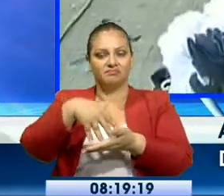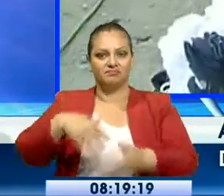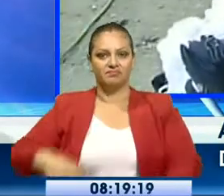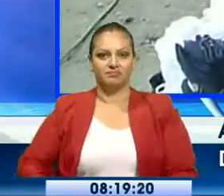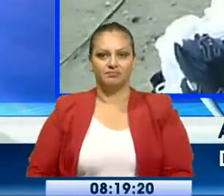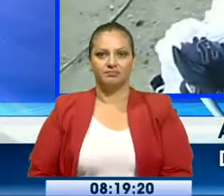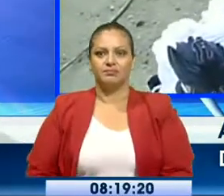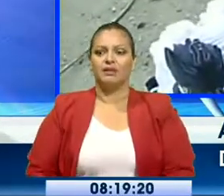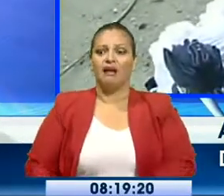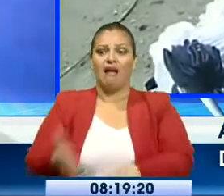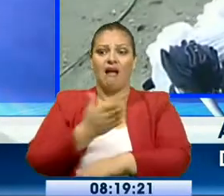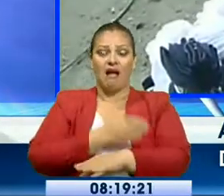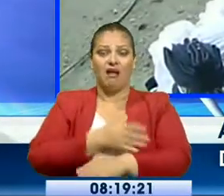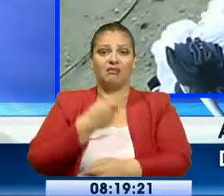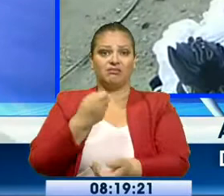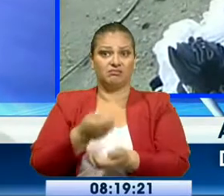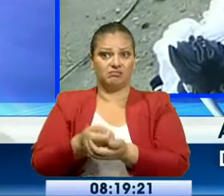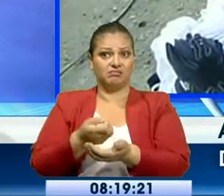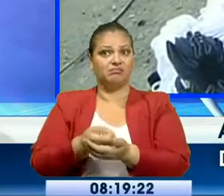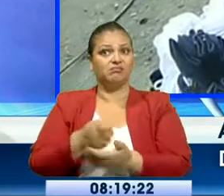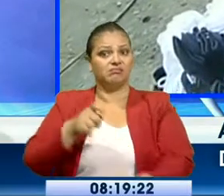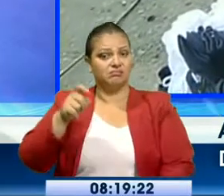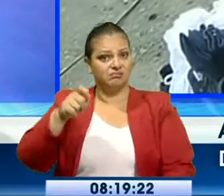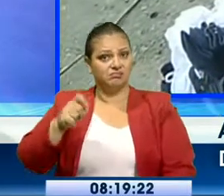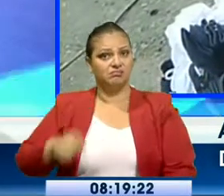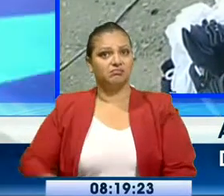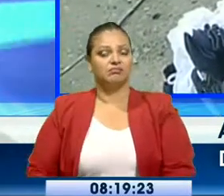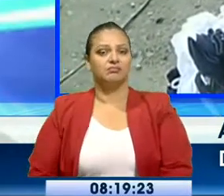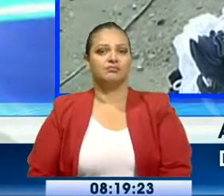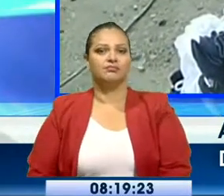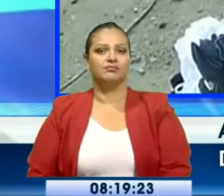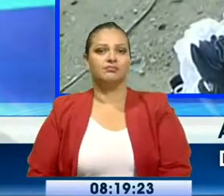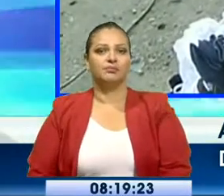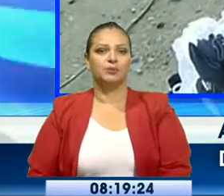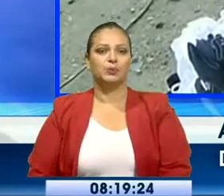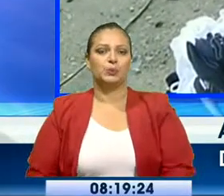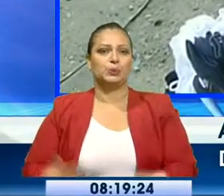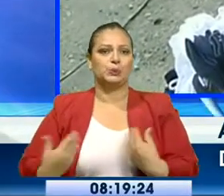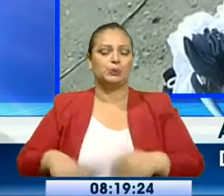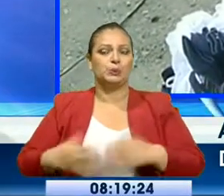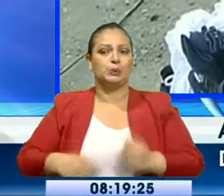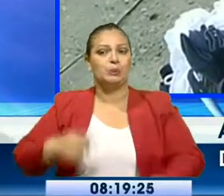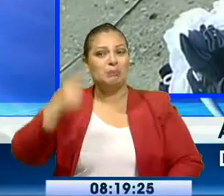lo que pasa aquí es